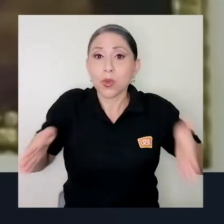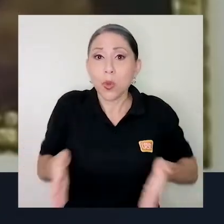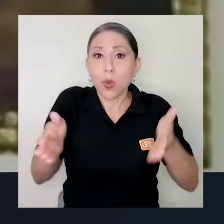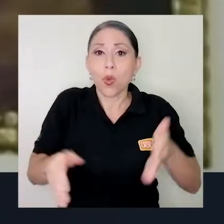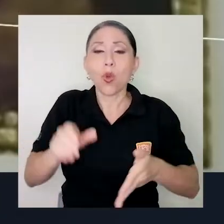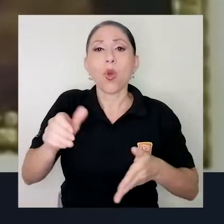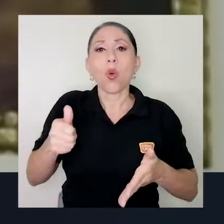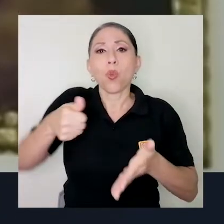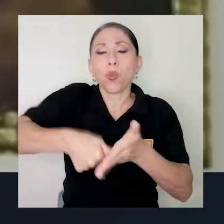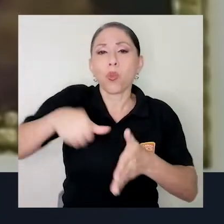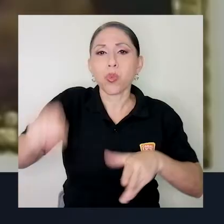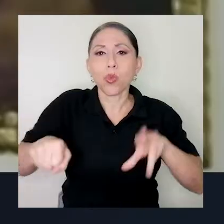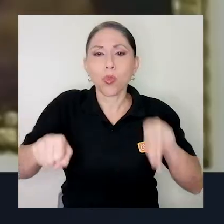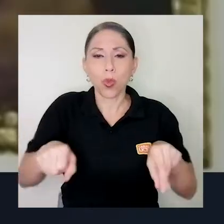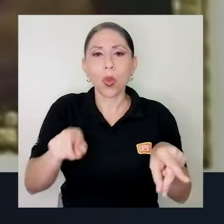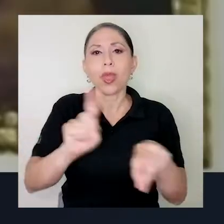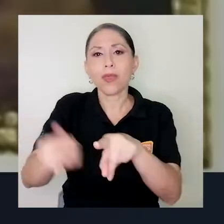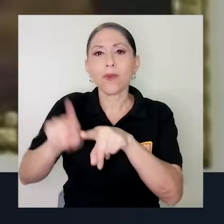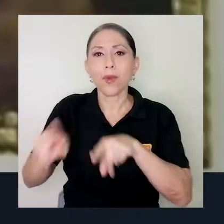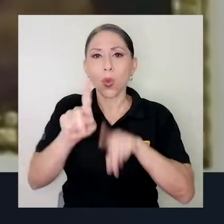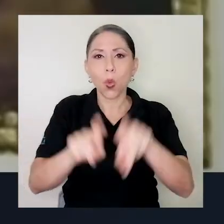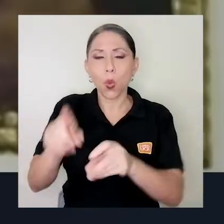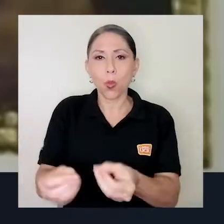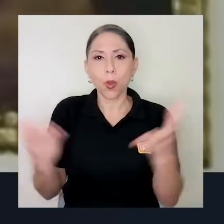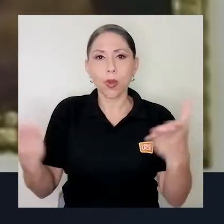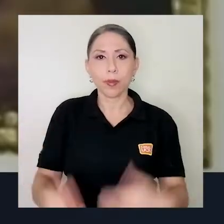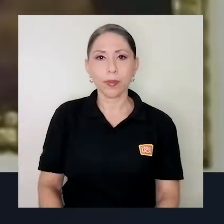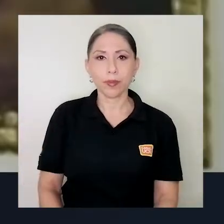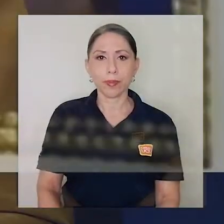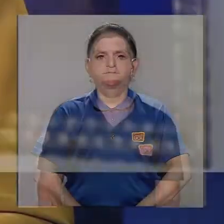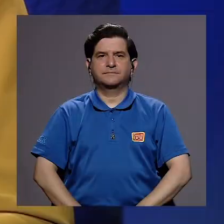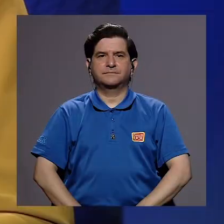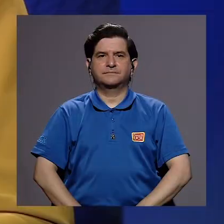así el referéndum y otras consultas populares.